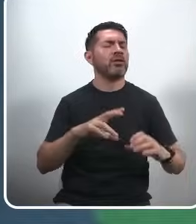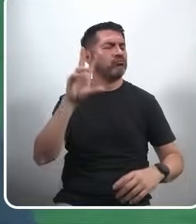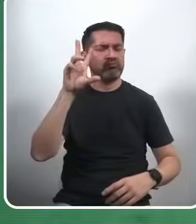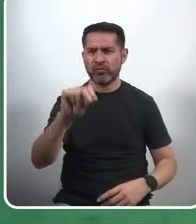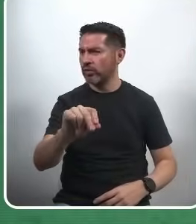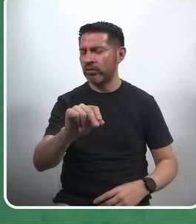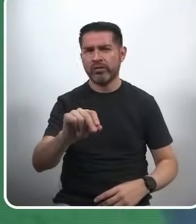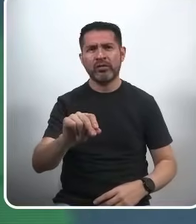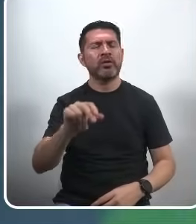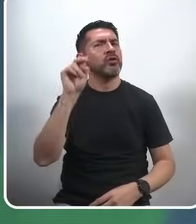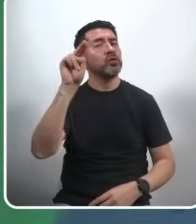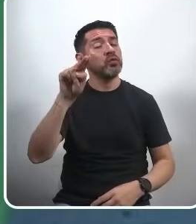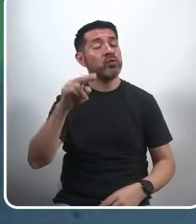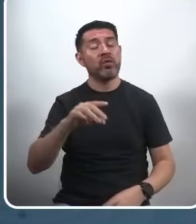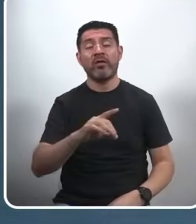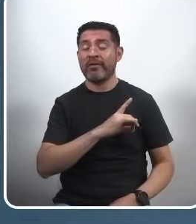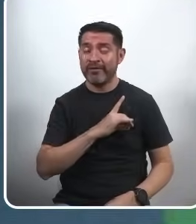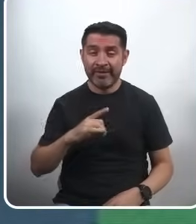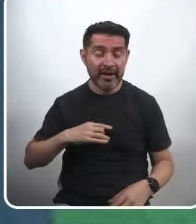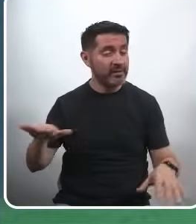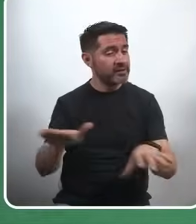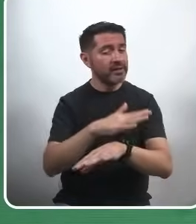de mentalidad. ¿Sí?